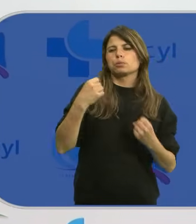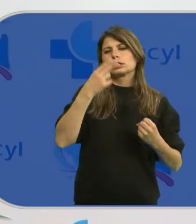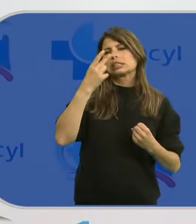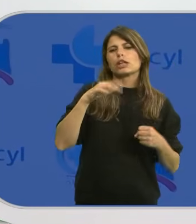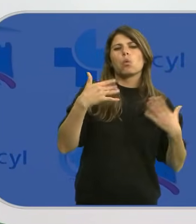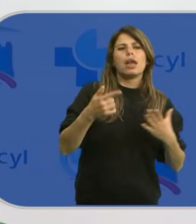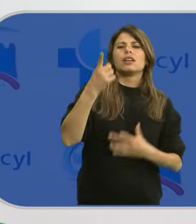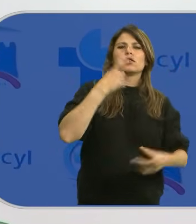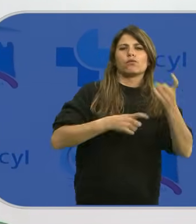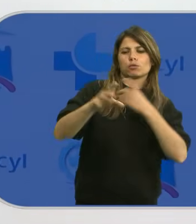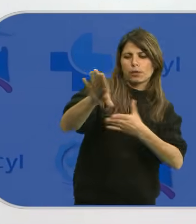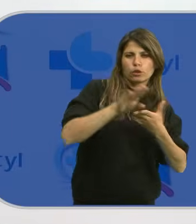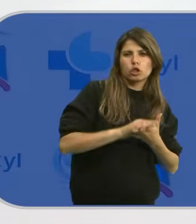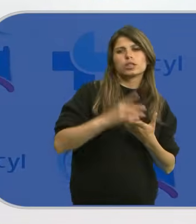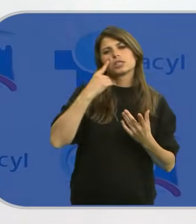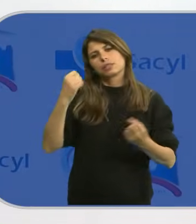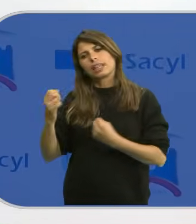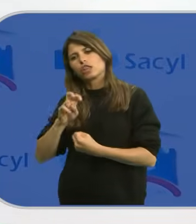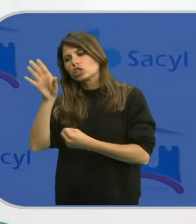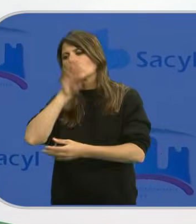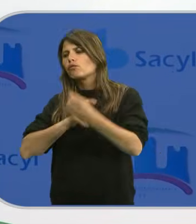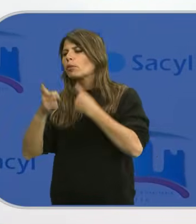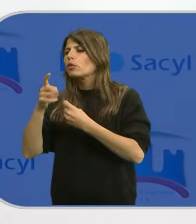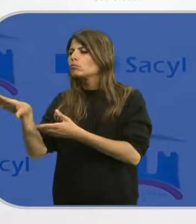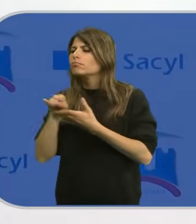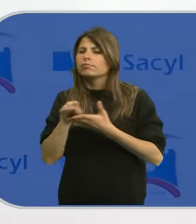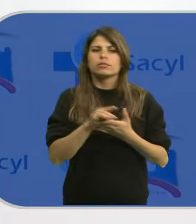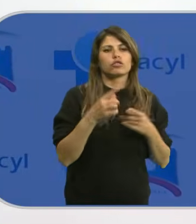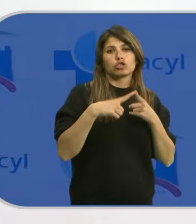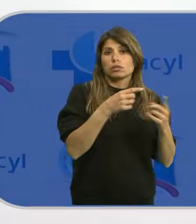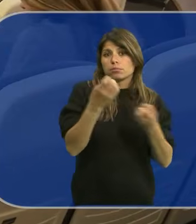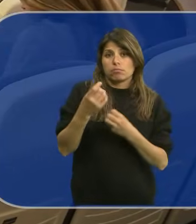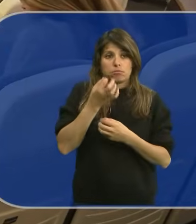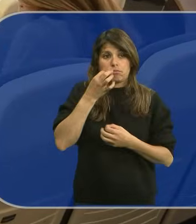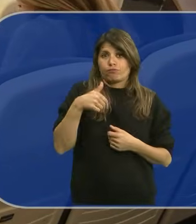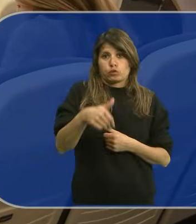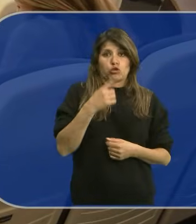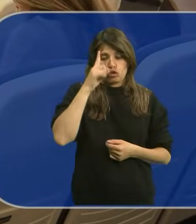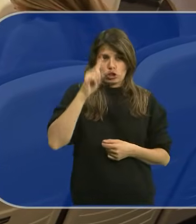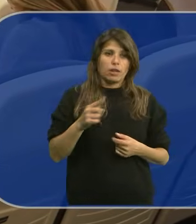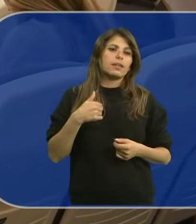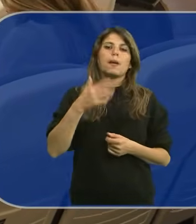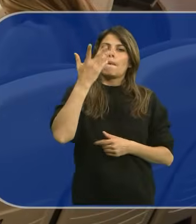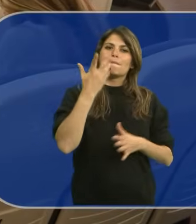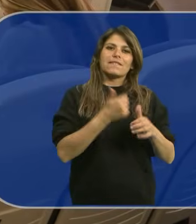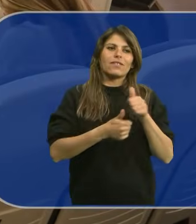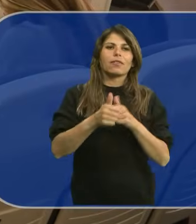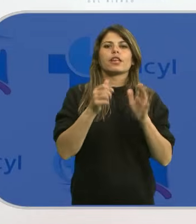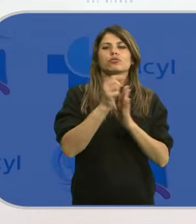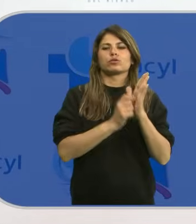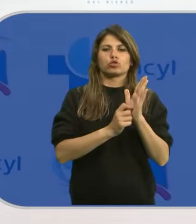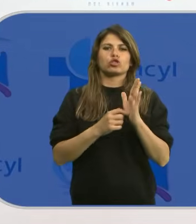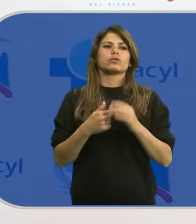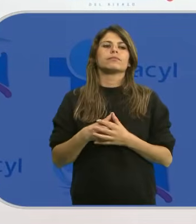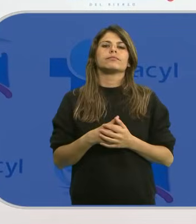ver que te puedes informar de otras especialidades o algo que te puedan contar porque nunca se sabe. Y estas son las preferencias y puntos a tener en cuenta.